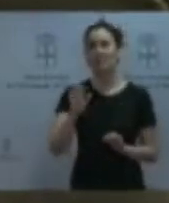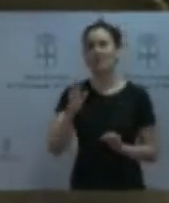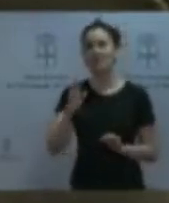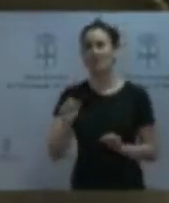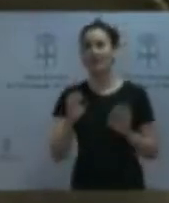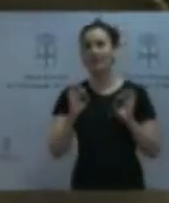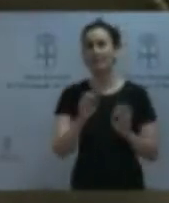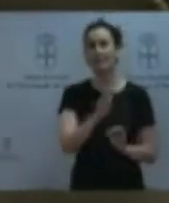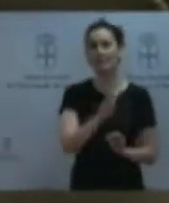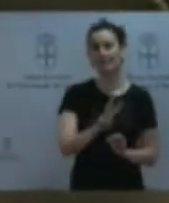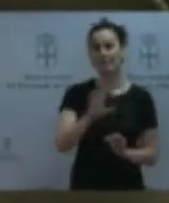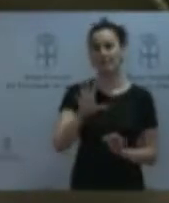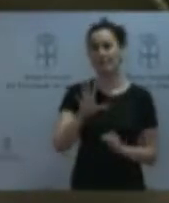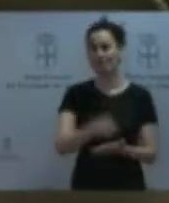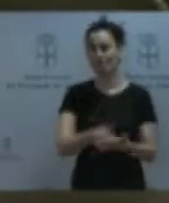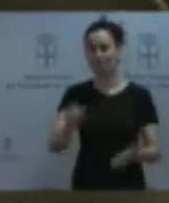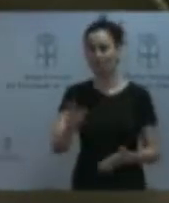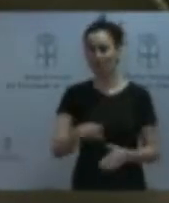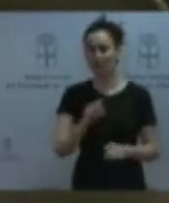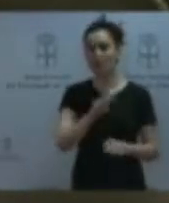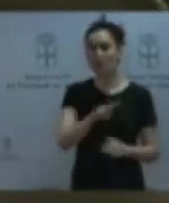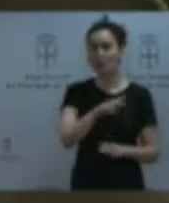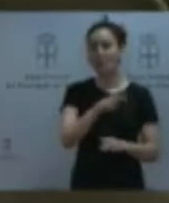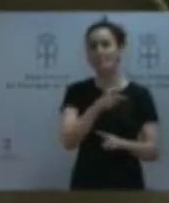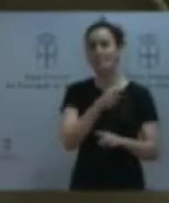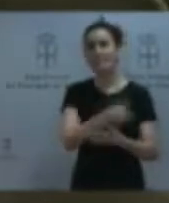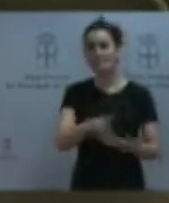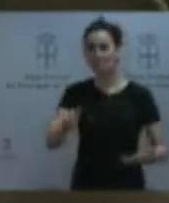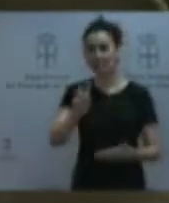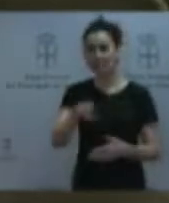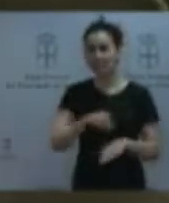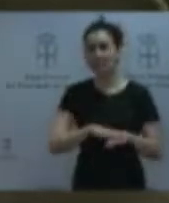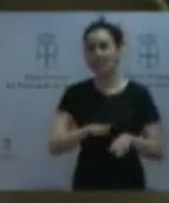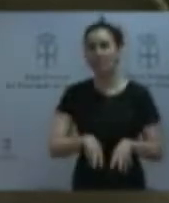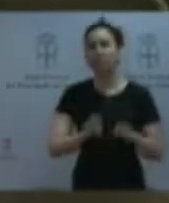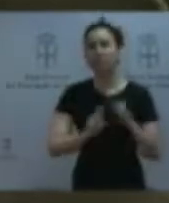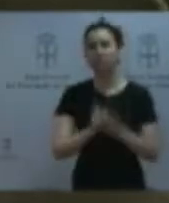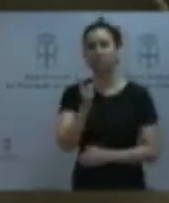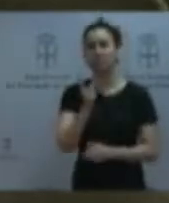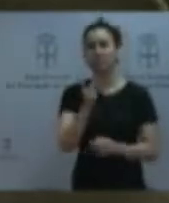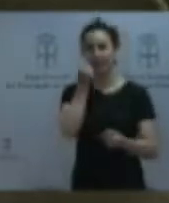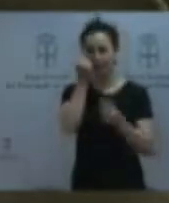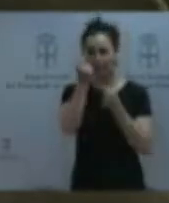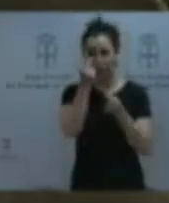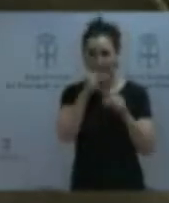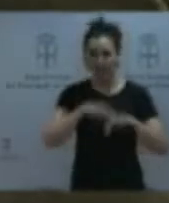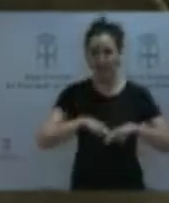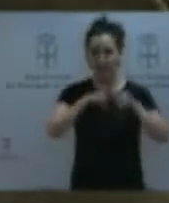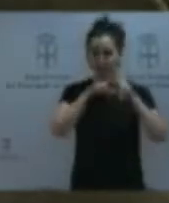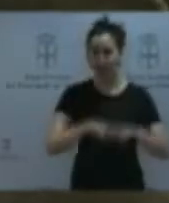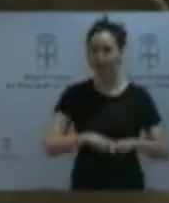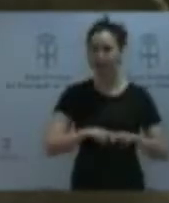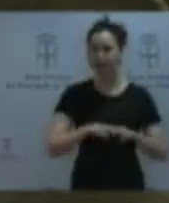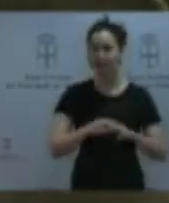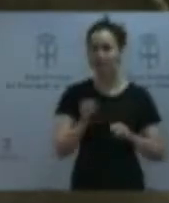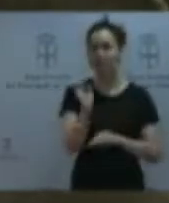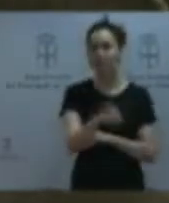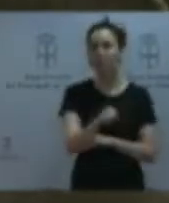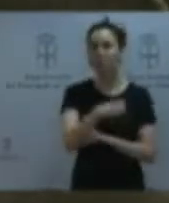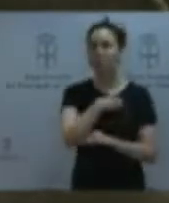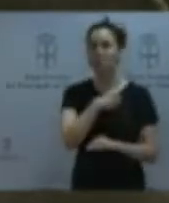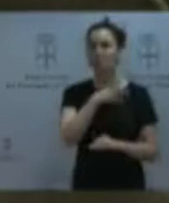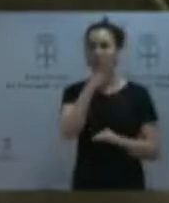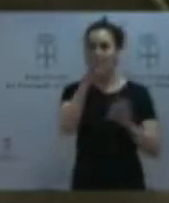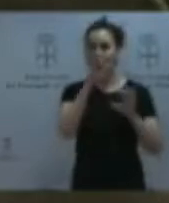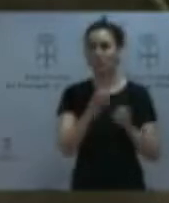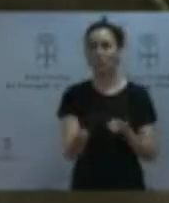innovación, no puede escapar a un análisis detallado y a una labor de control que se ejerce desde este Parlamento que asegure una gestión